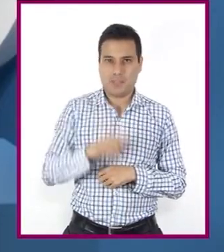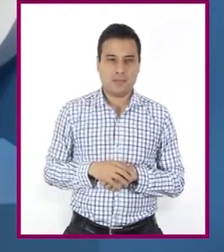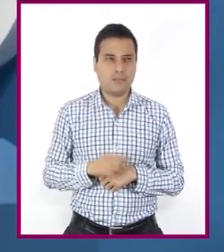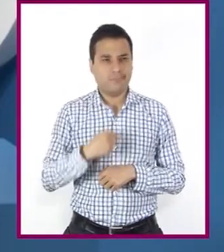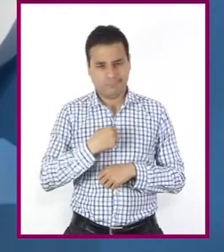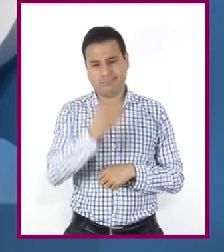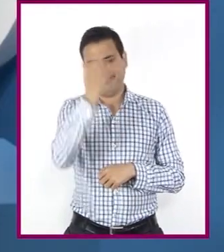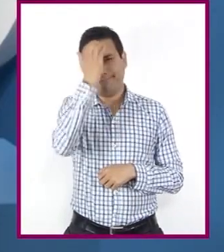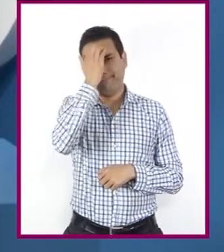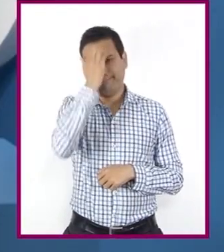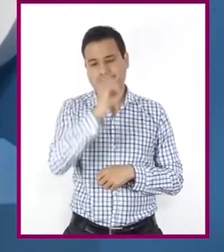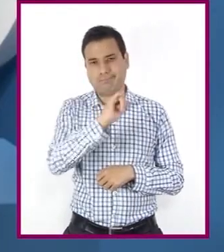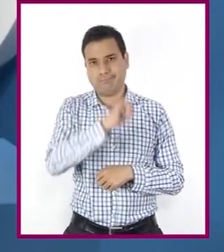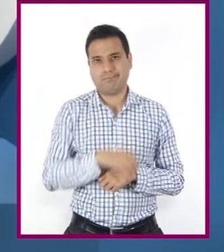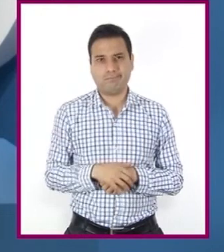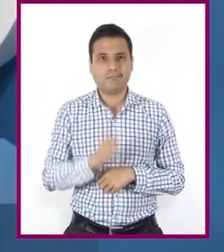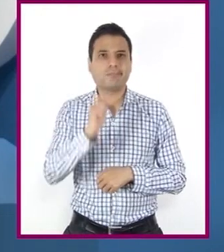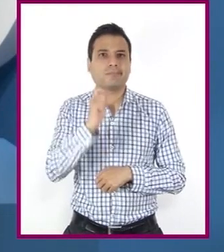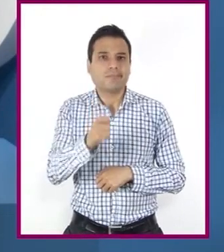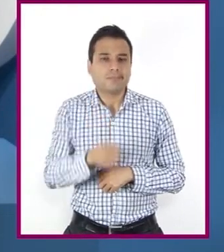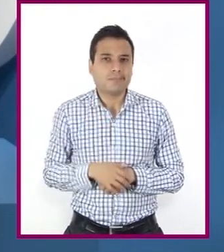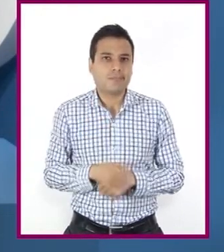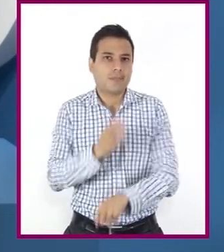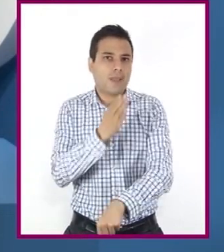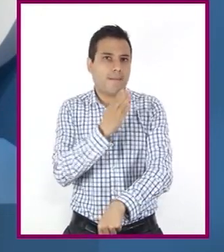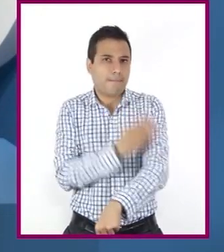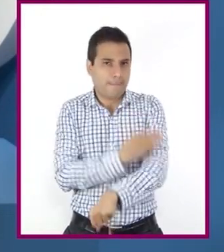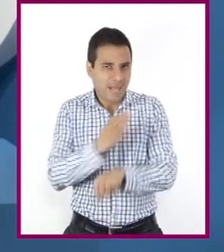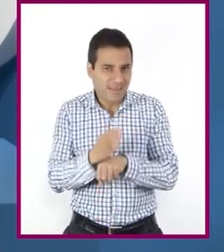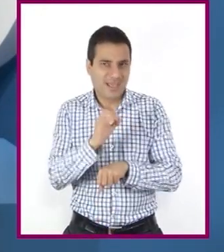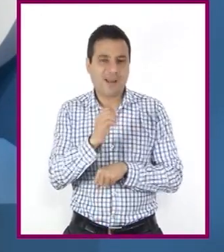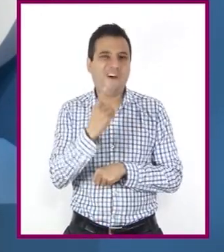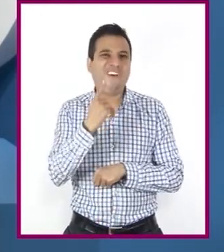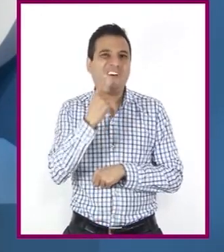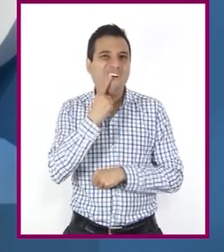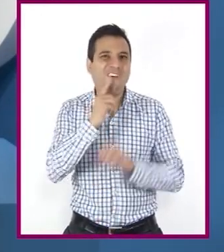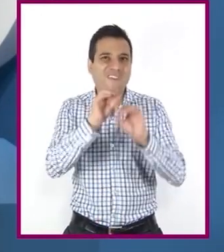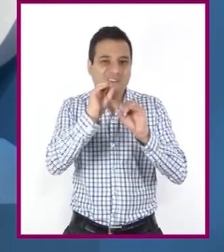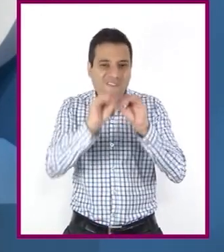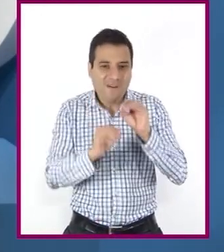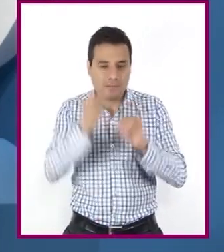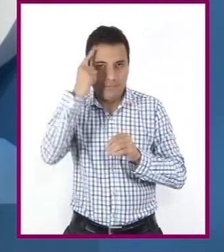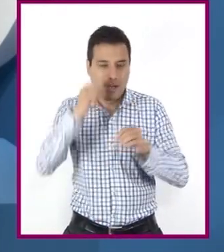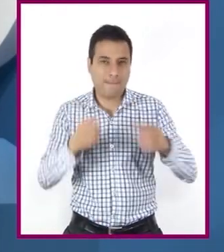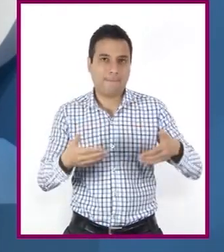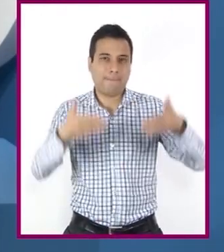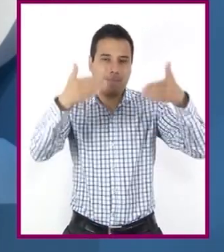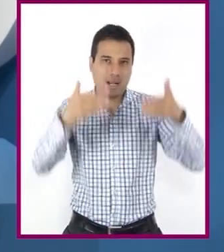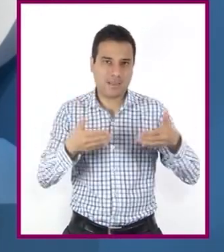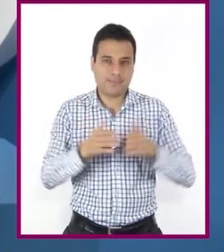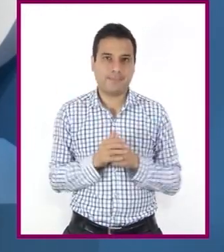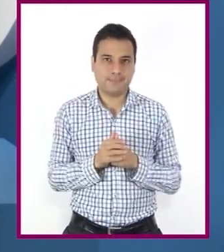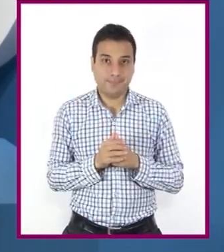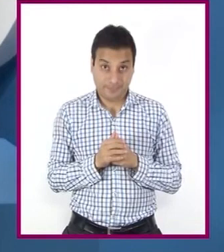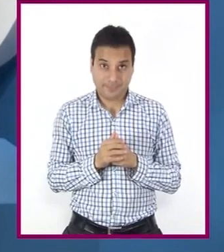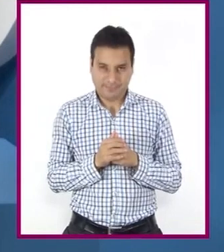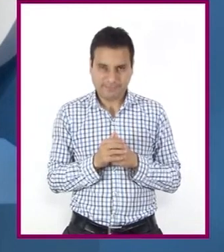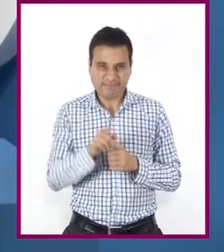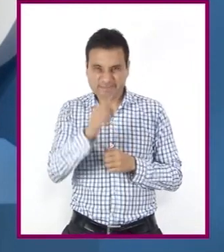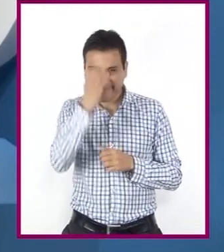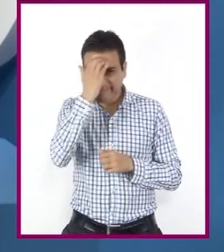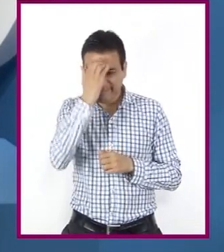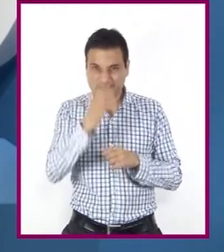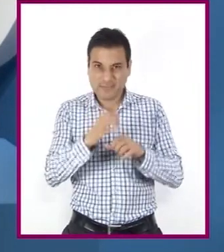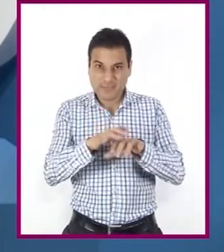Efectivamente, profesor. Es la moldura de madera o cerámica que se coloca en la base de la pared, entre el piso y el muro, para